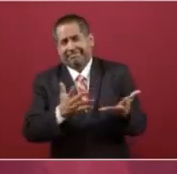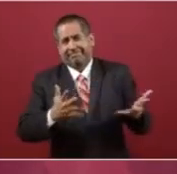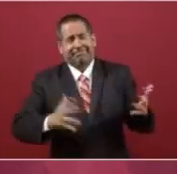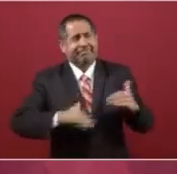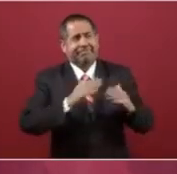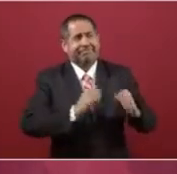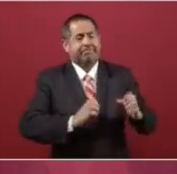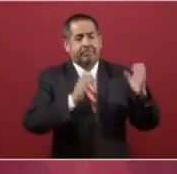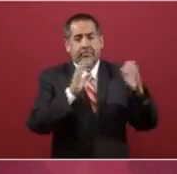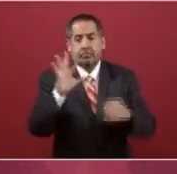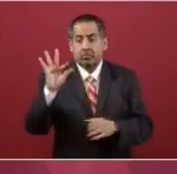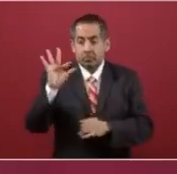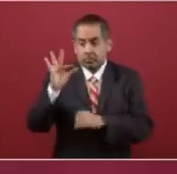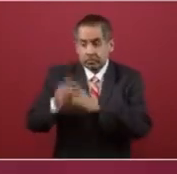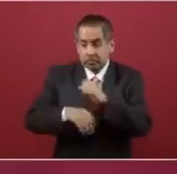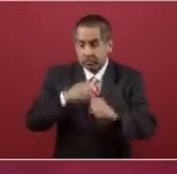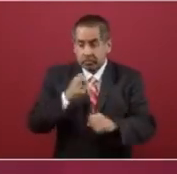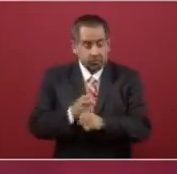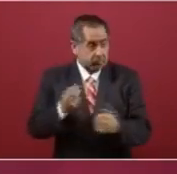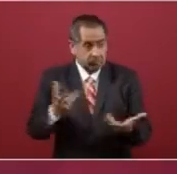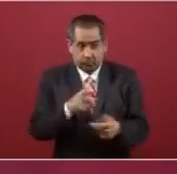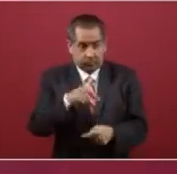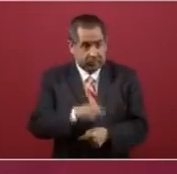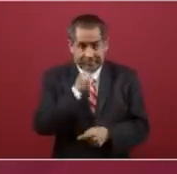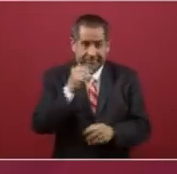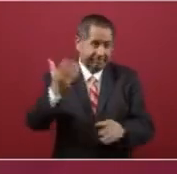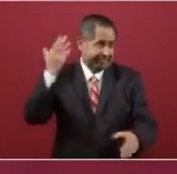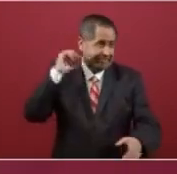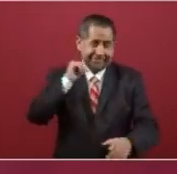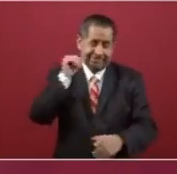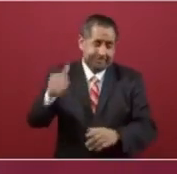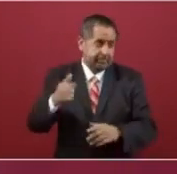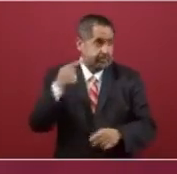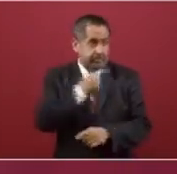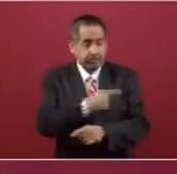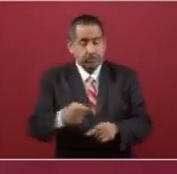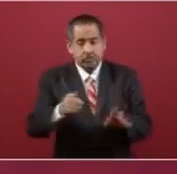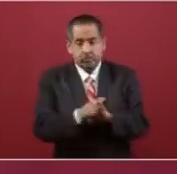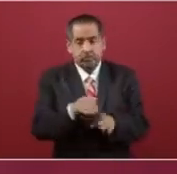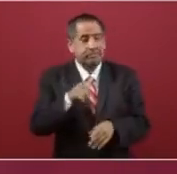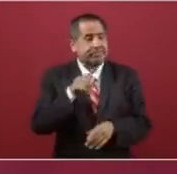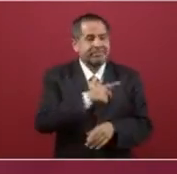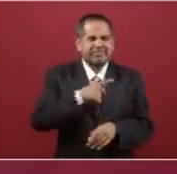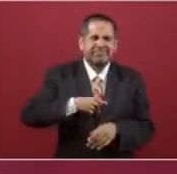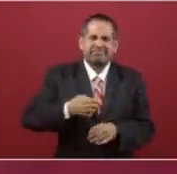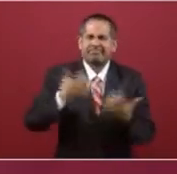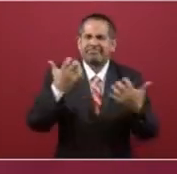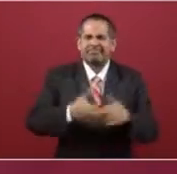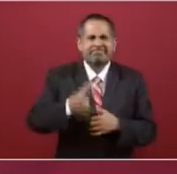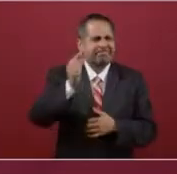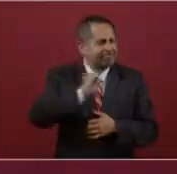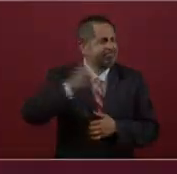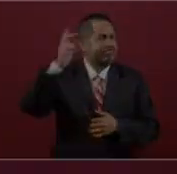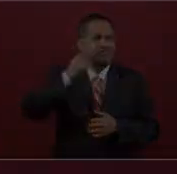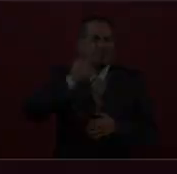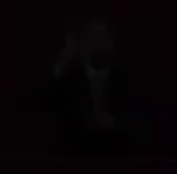será necesaria la construcción de una planta más en Dos Bocas, Tabasco. Con información de Araceli Rivera, Notimex.